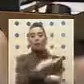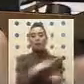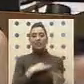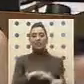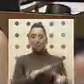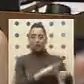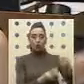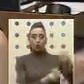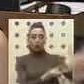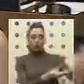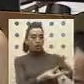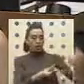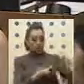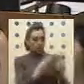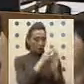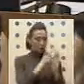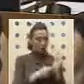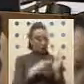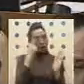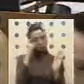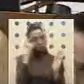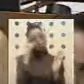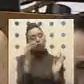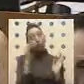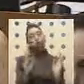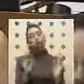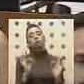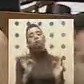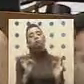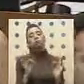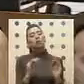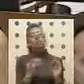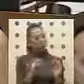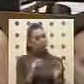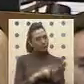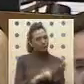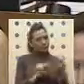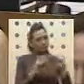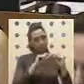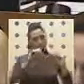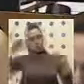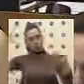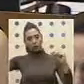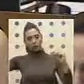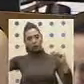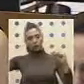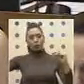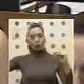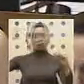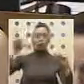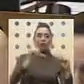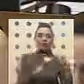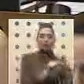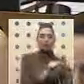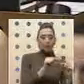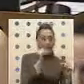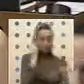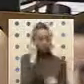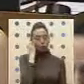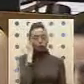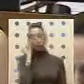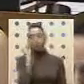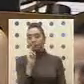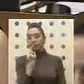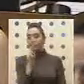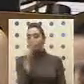hagan tener un juicio certero sobre el carácter progresivo o regresivo de este impuesto. Y el segundo